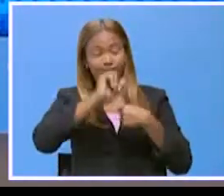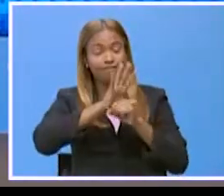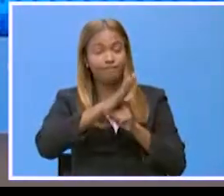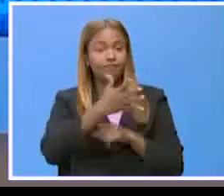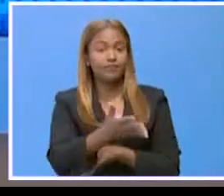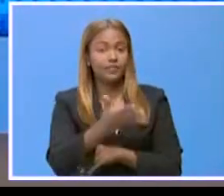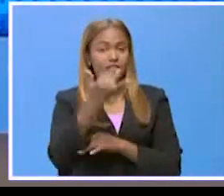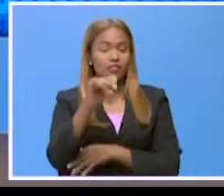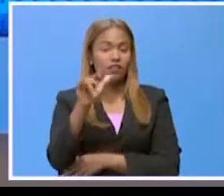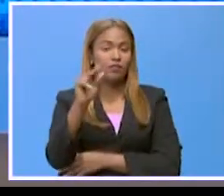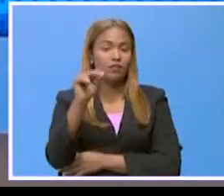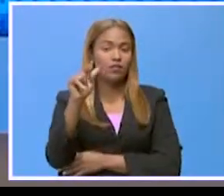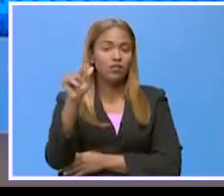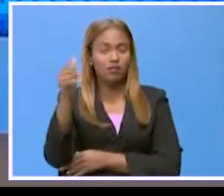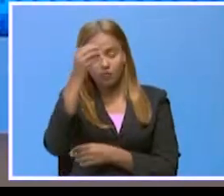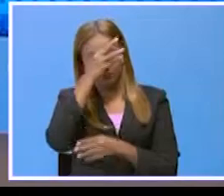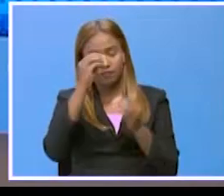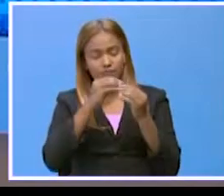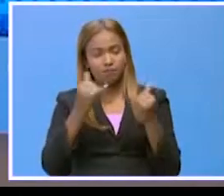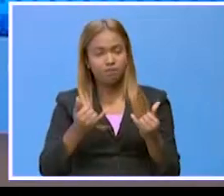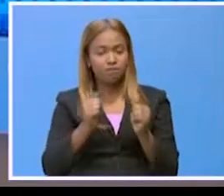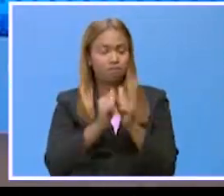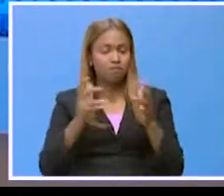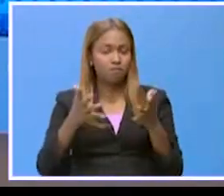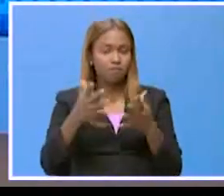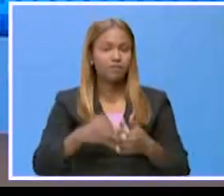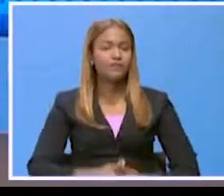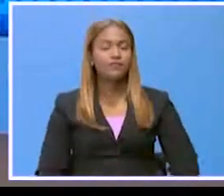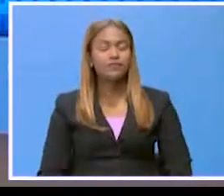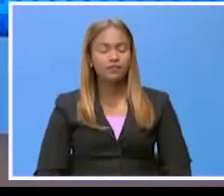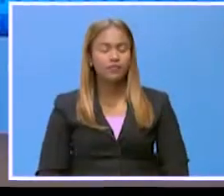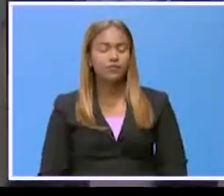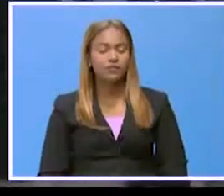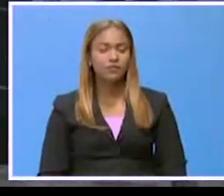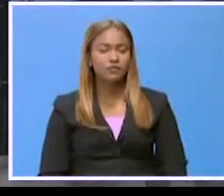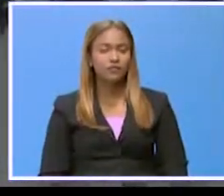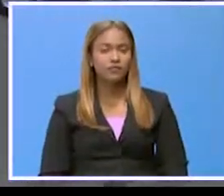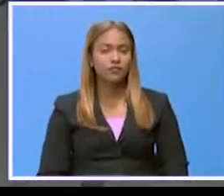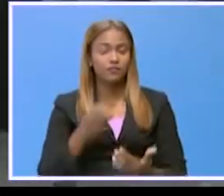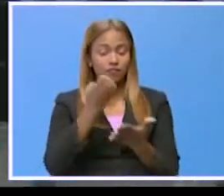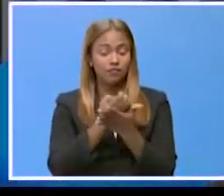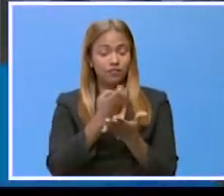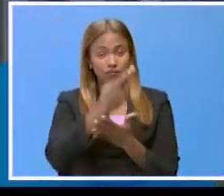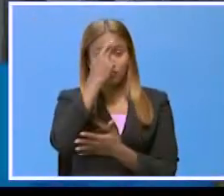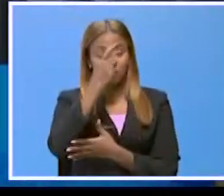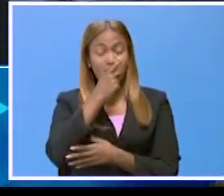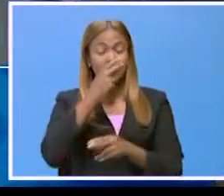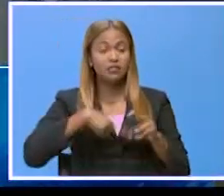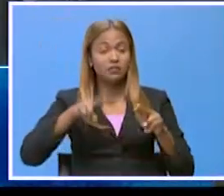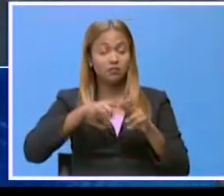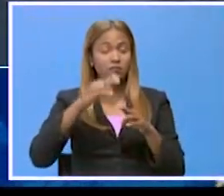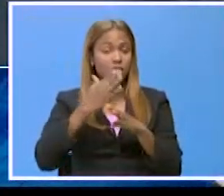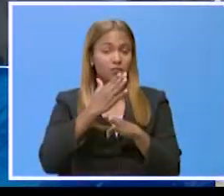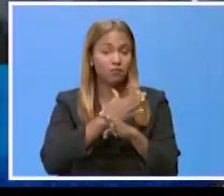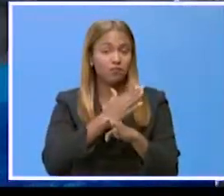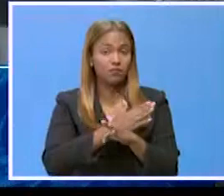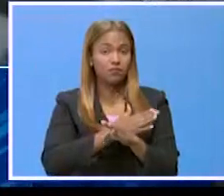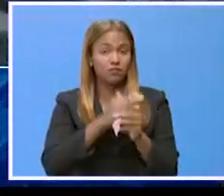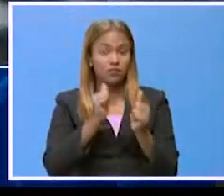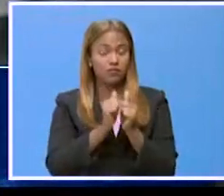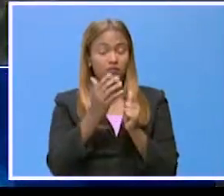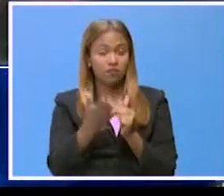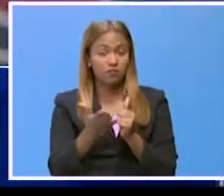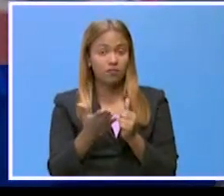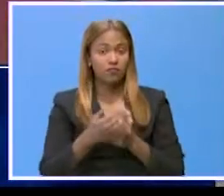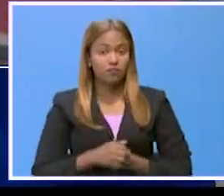cob y 19 ramón santana álvarez amplía los detalles la economía dominicana comienza a recuperarse de acuerdo al informe del banco